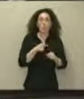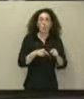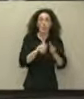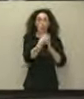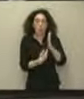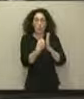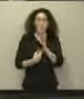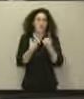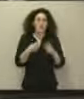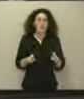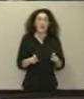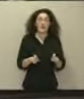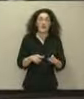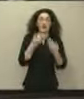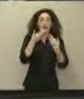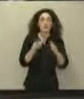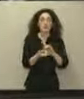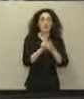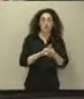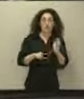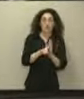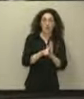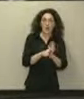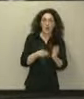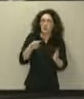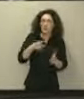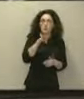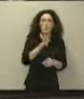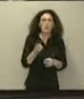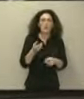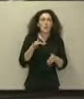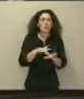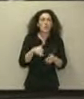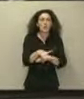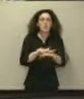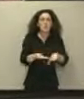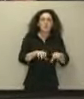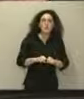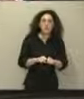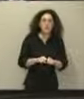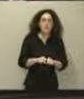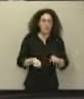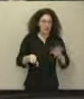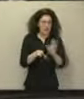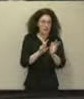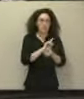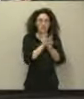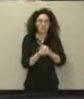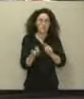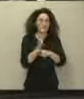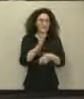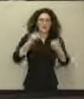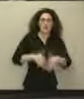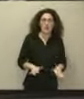yo no entiendo es por qué no plantearon esta modificación legal y por la vía de urgencia al inicio de la legislatura yo creo que por lo menos